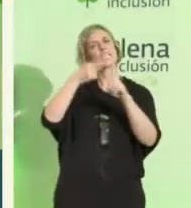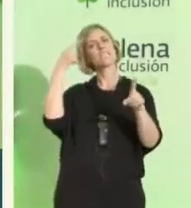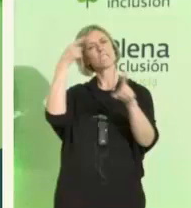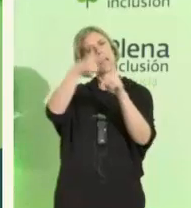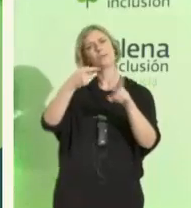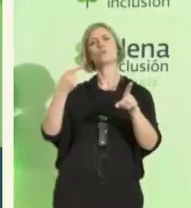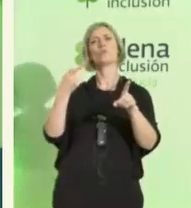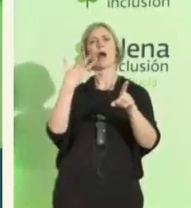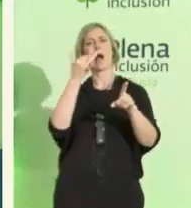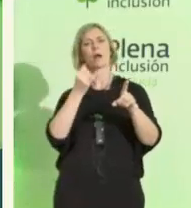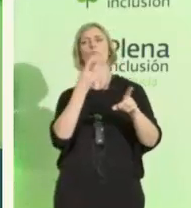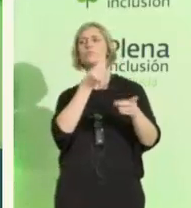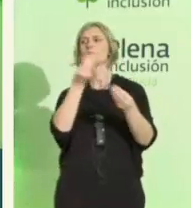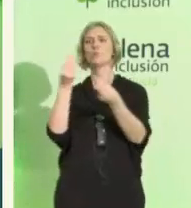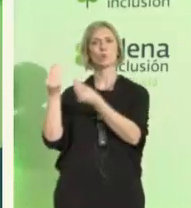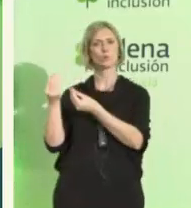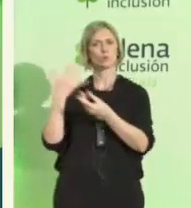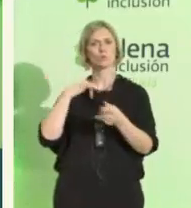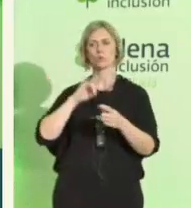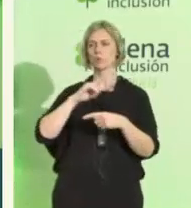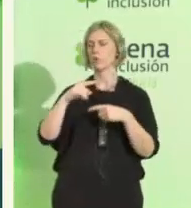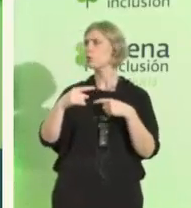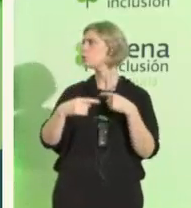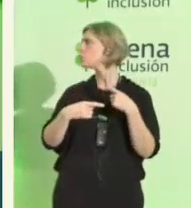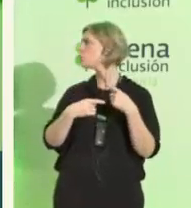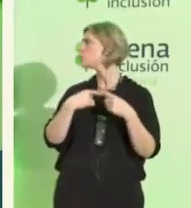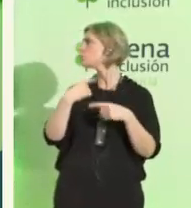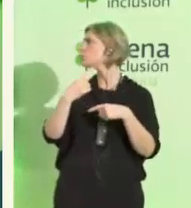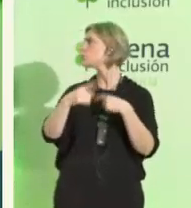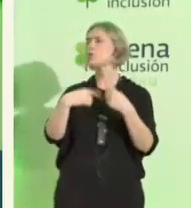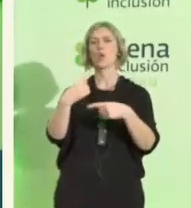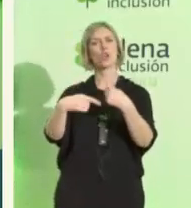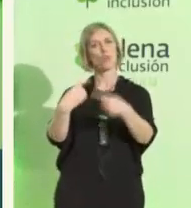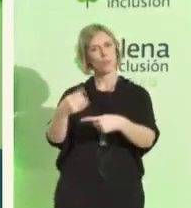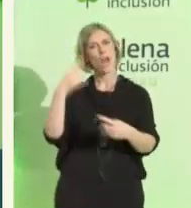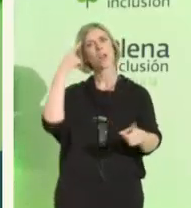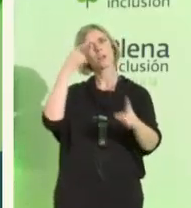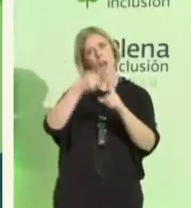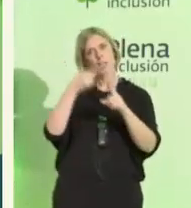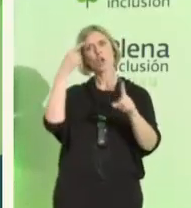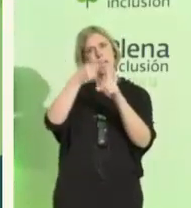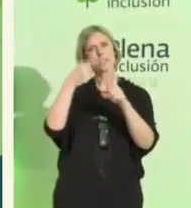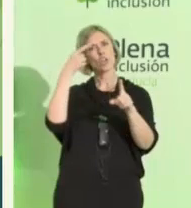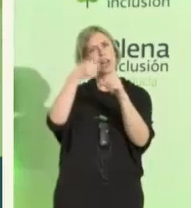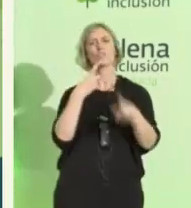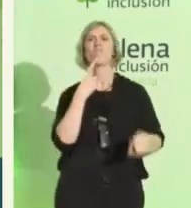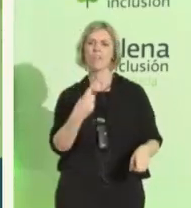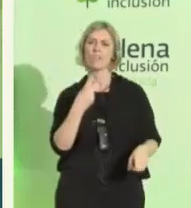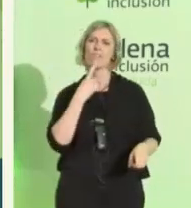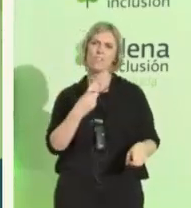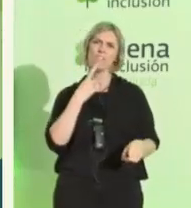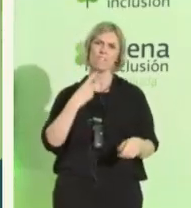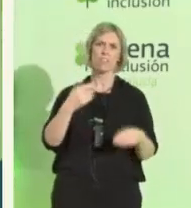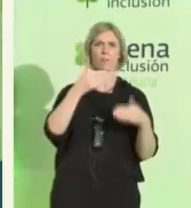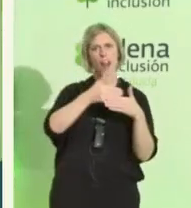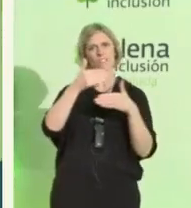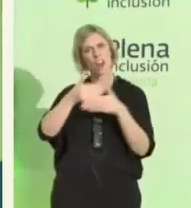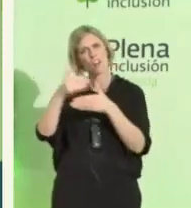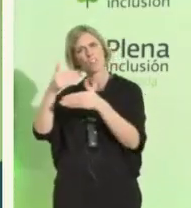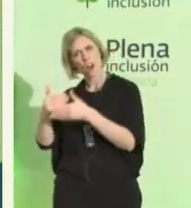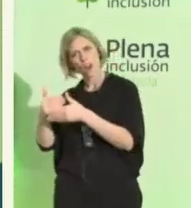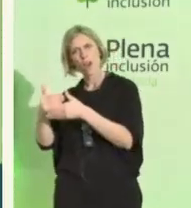pasamos todos los días nosotros ha pasado que pasamos mucho desafíos ibagué dando obstáculos que hacemos